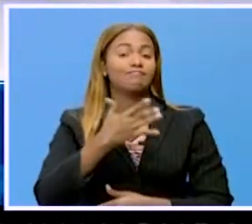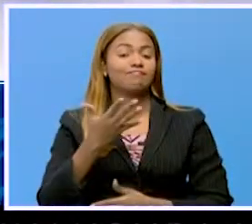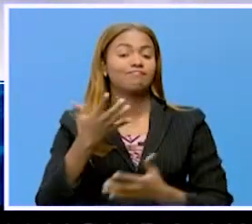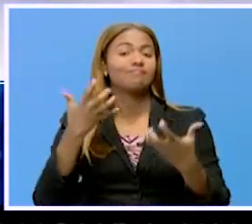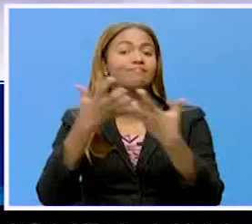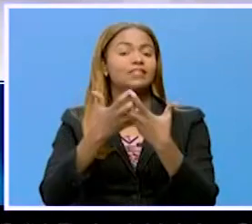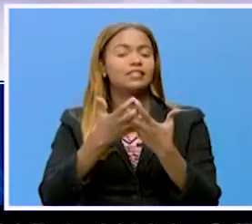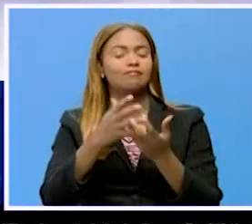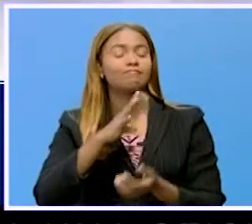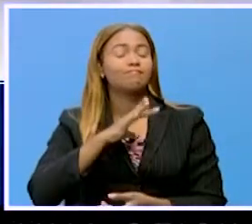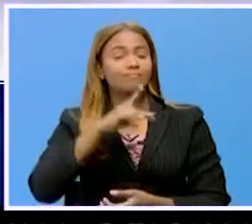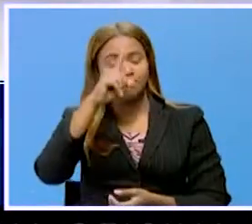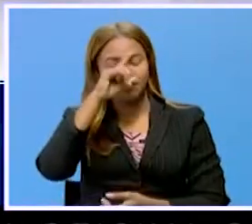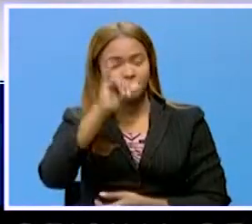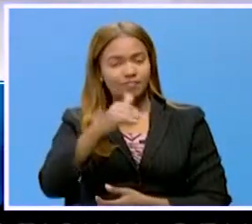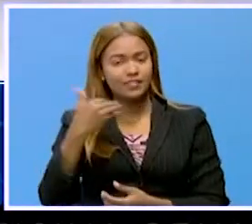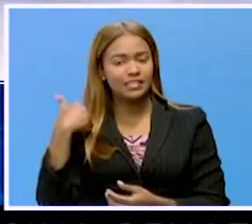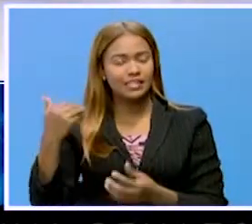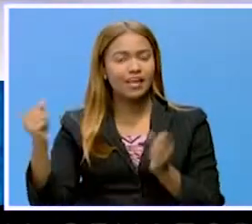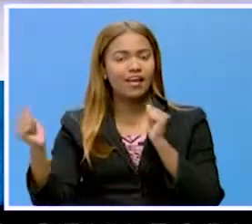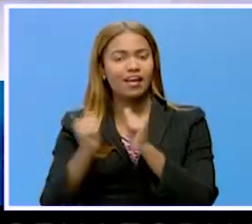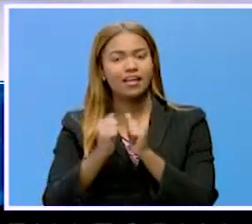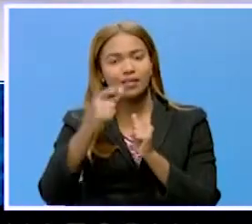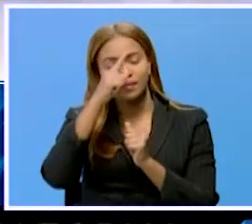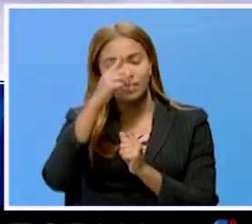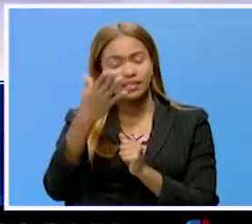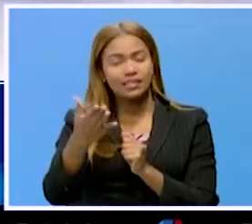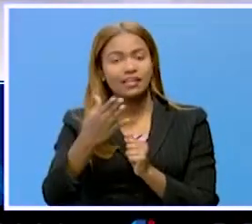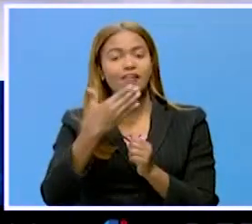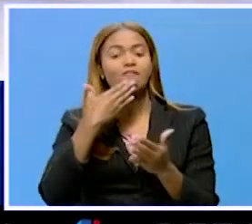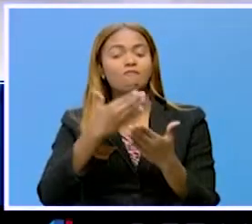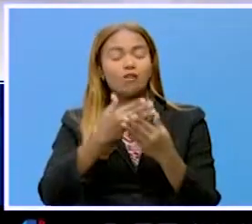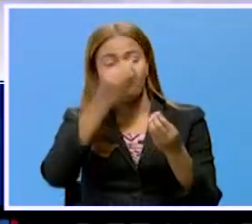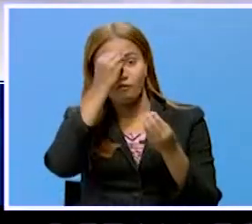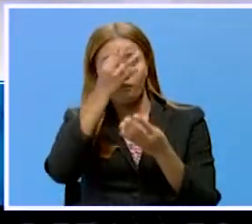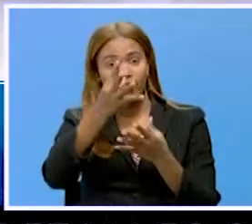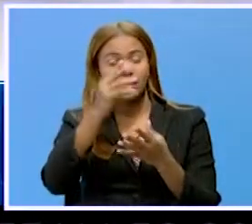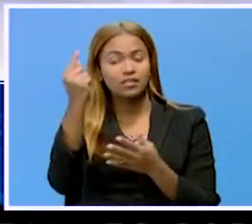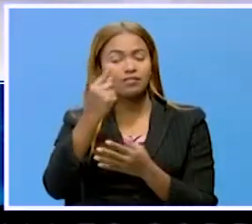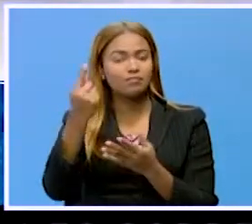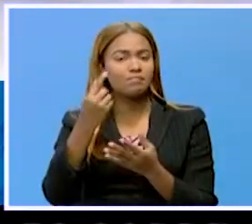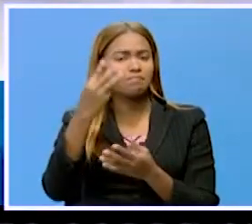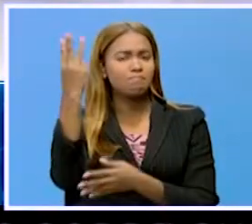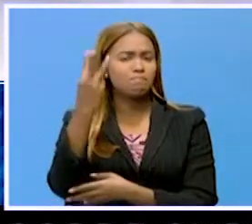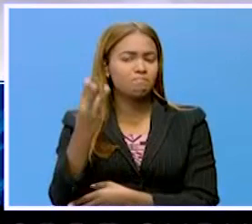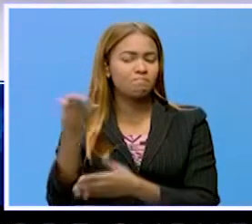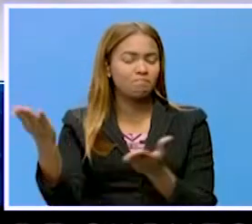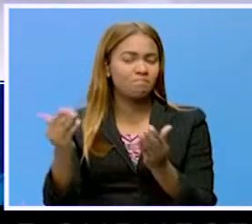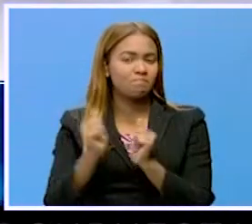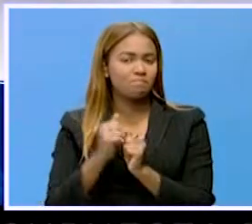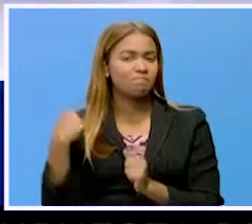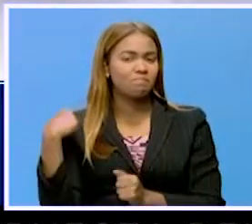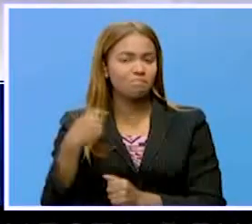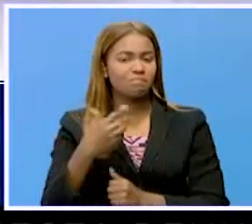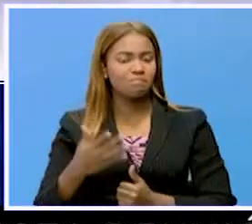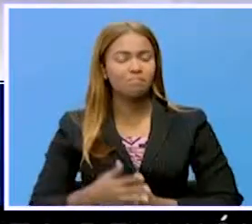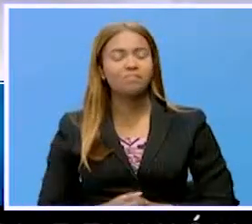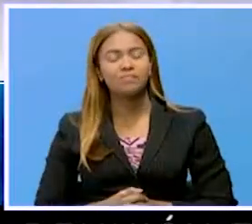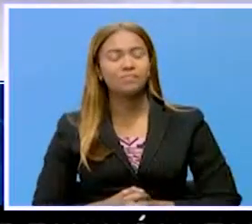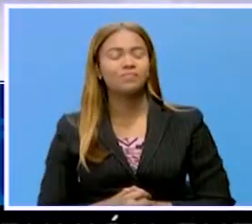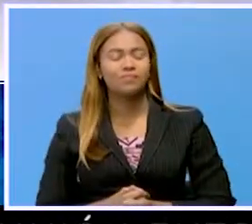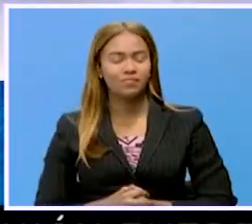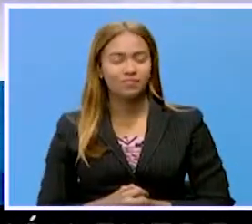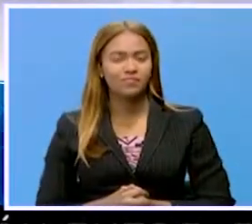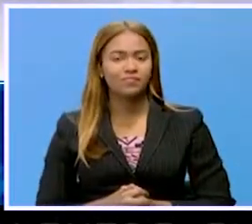de esa validez que viene de la mano de esa certera información como siempre cada miércoles acá. Es bueno tenerte y eso quiero que lo